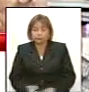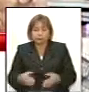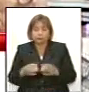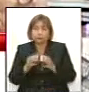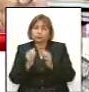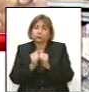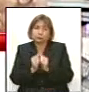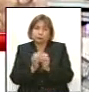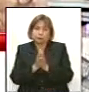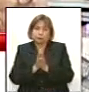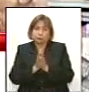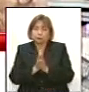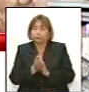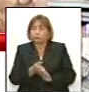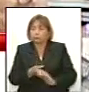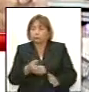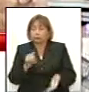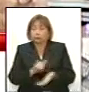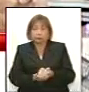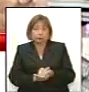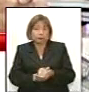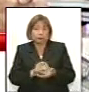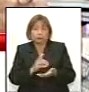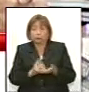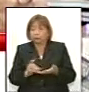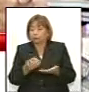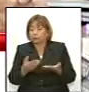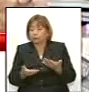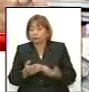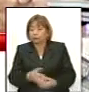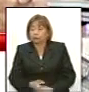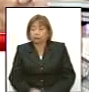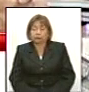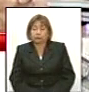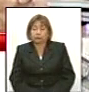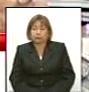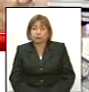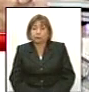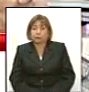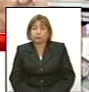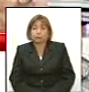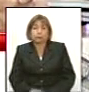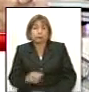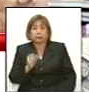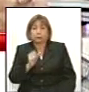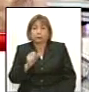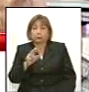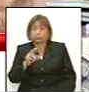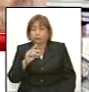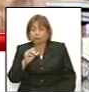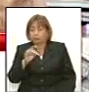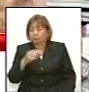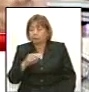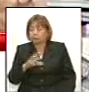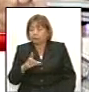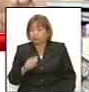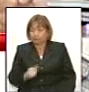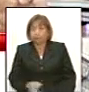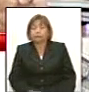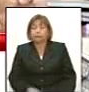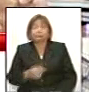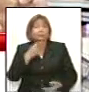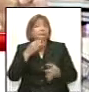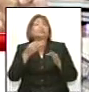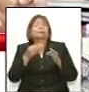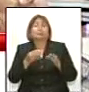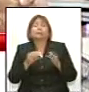solicito que se declare como patrimonio la batalla de Zarumilla y se le considere como